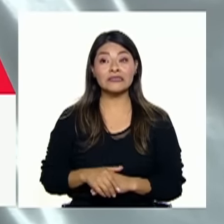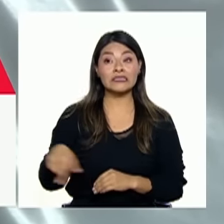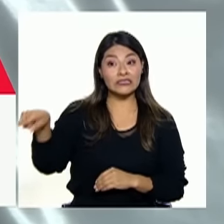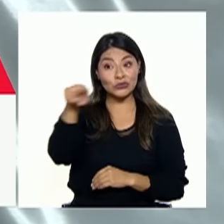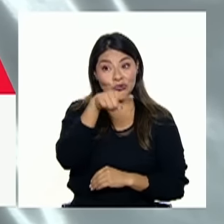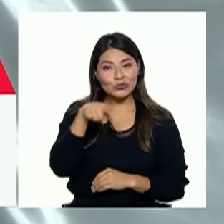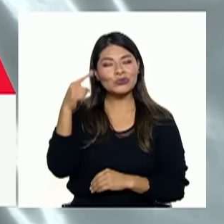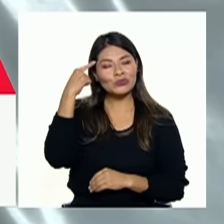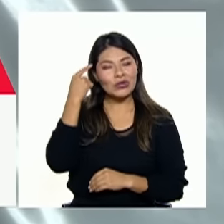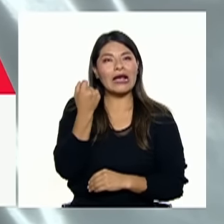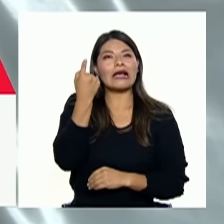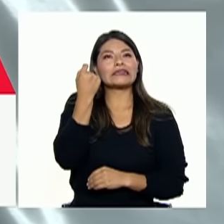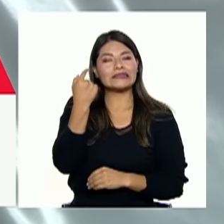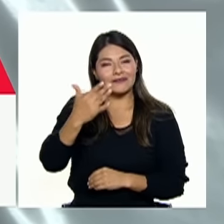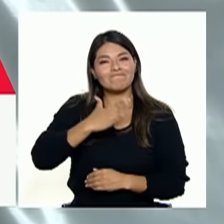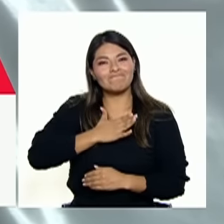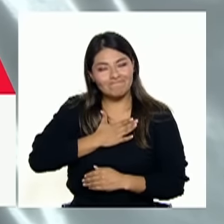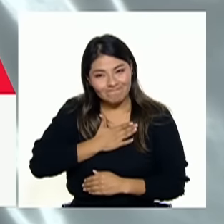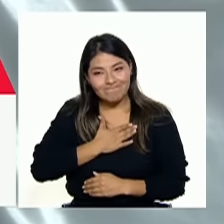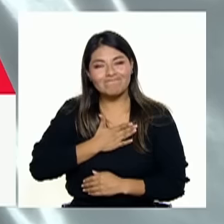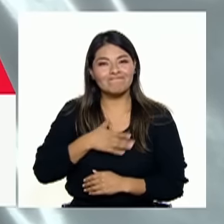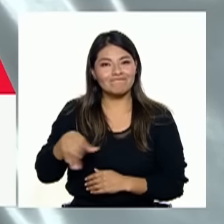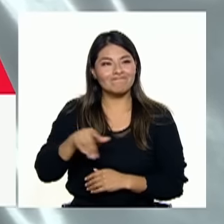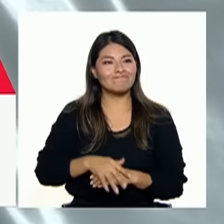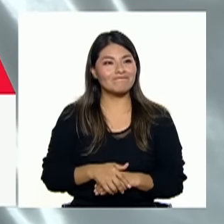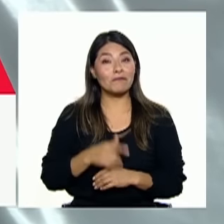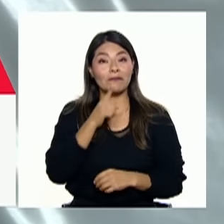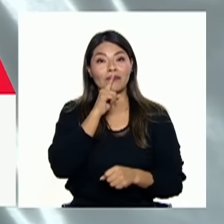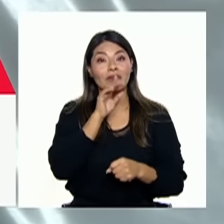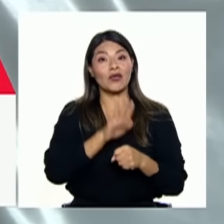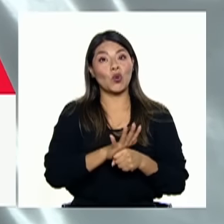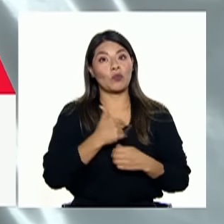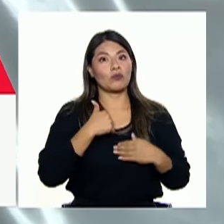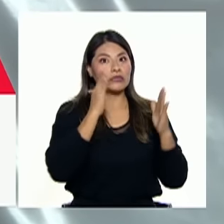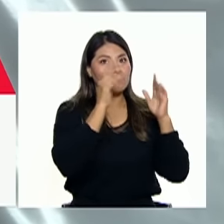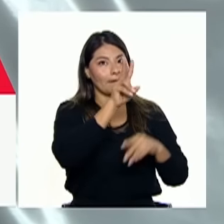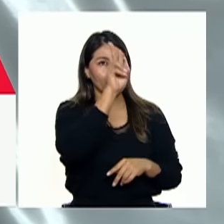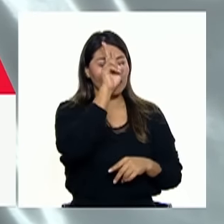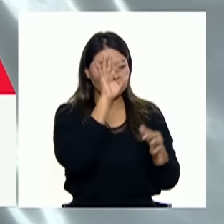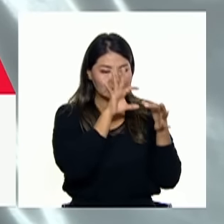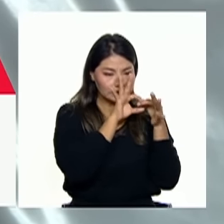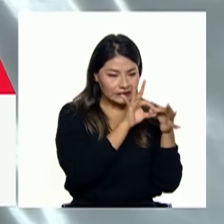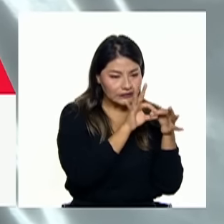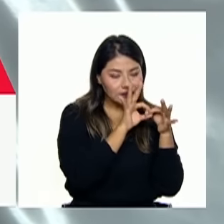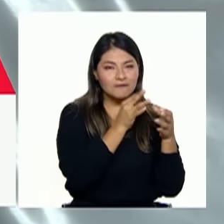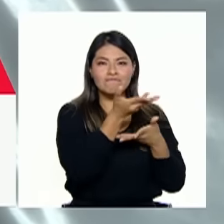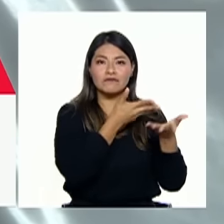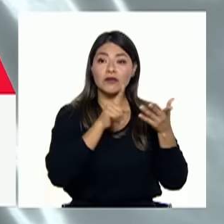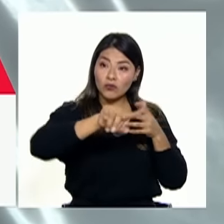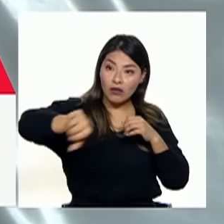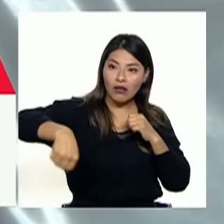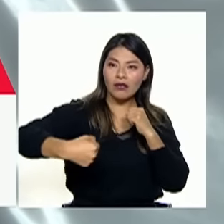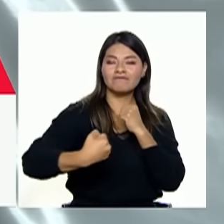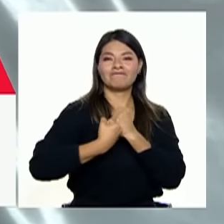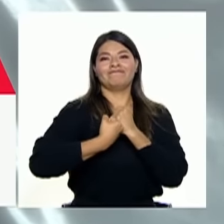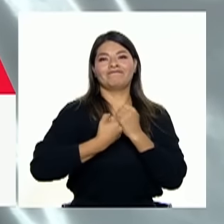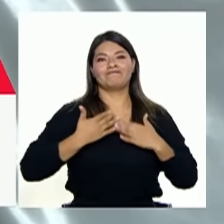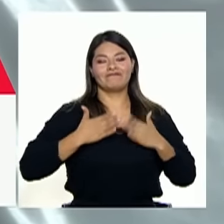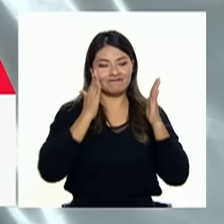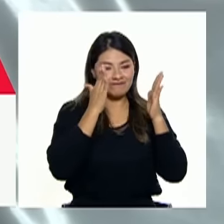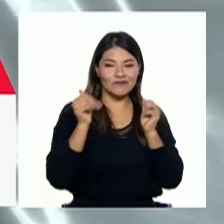que supieron entender mi compromiso con el país y que me dieron todo su respaldo para que cumpliera